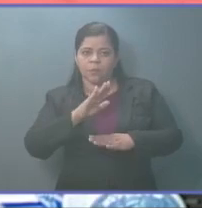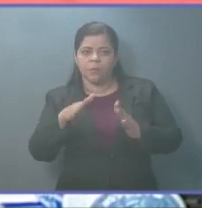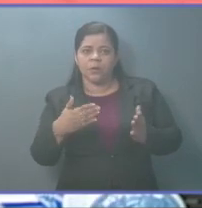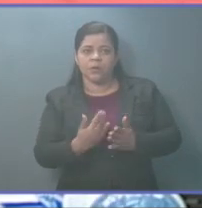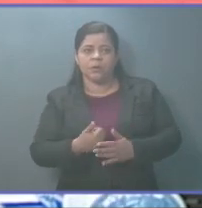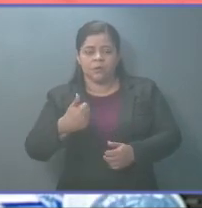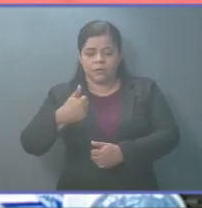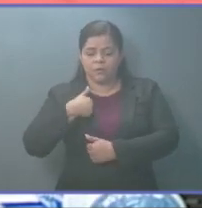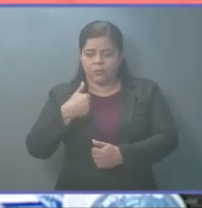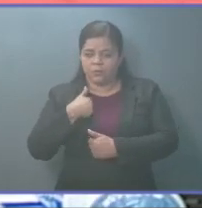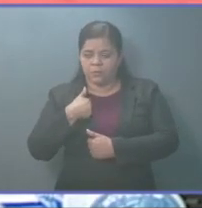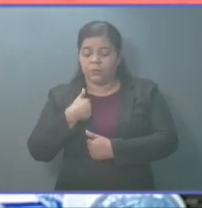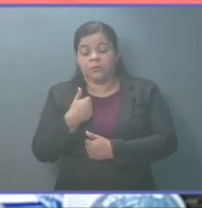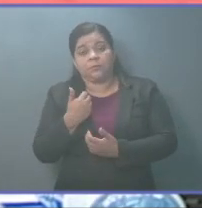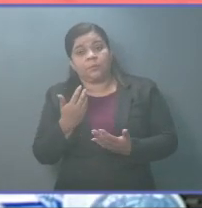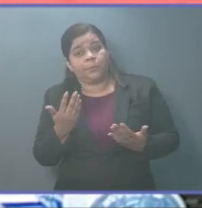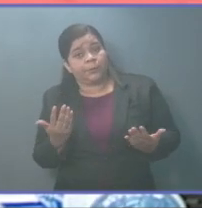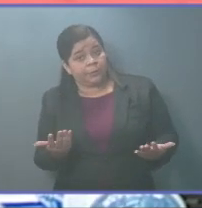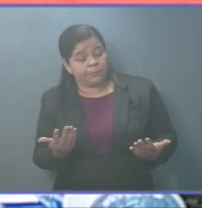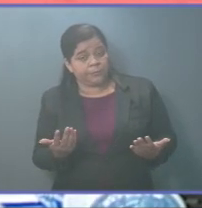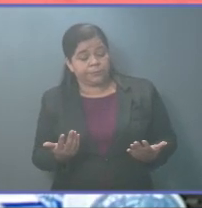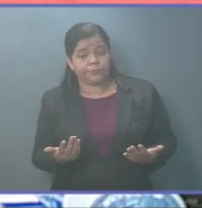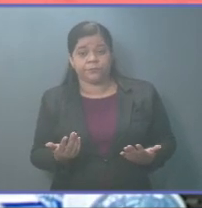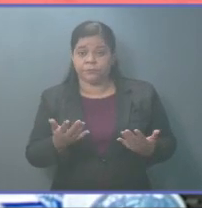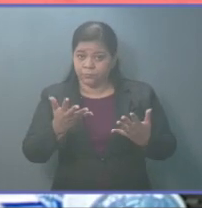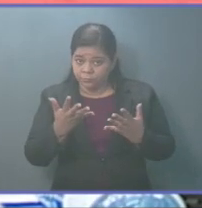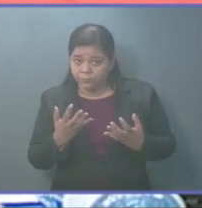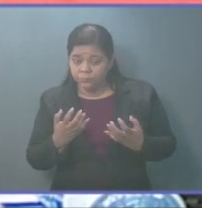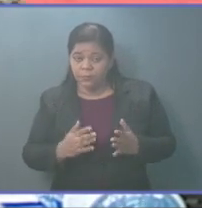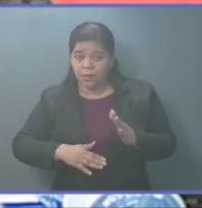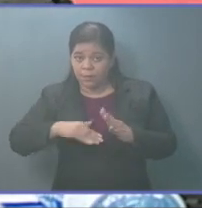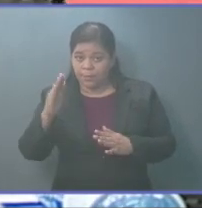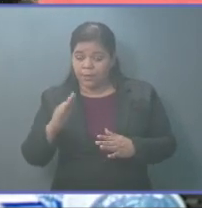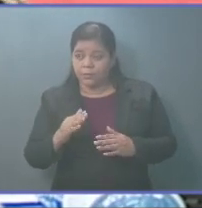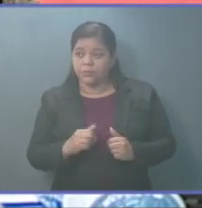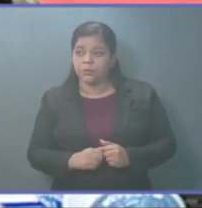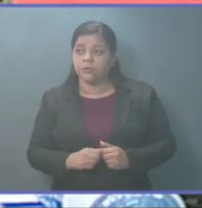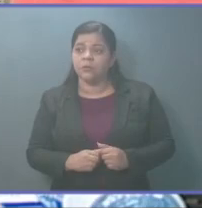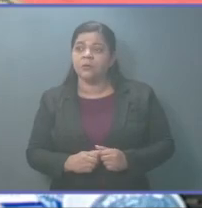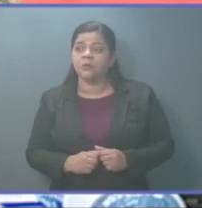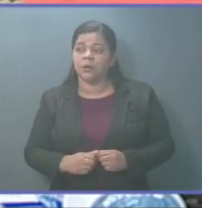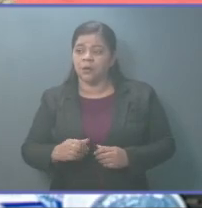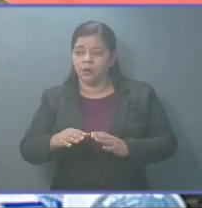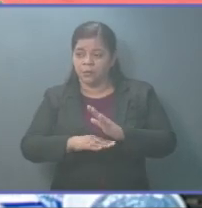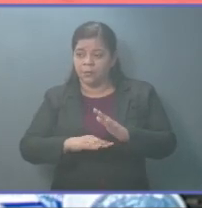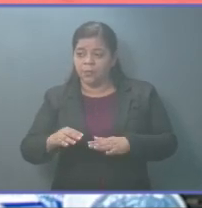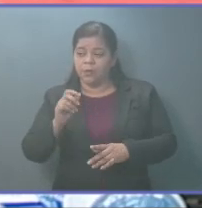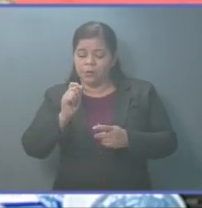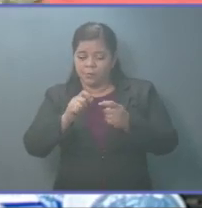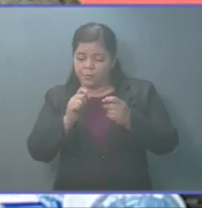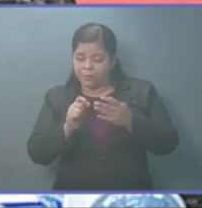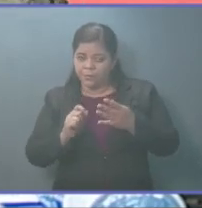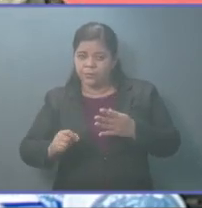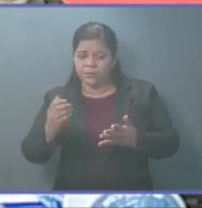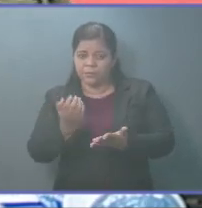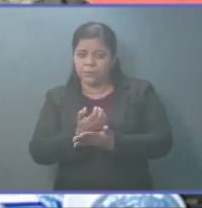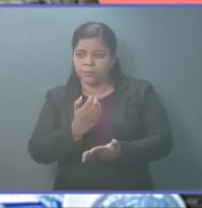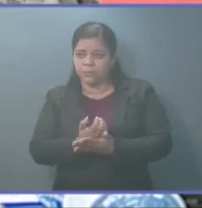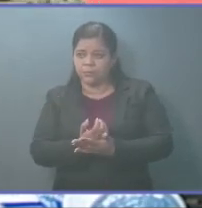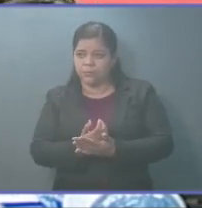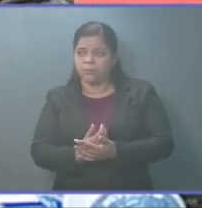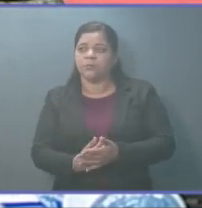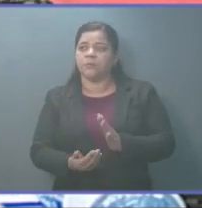que tiene. Pero en caso que requiera de mayor apoyo, y ese es el principio de economía, porque nosotros